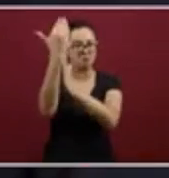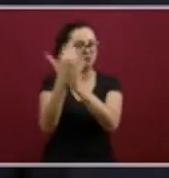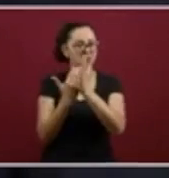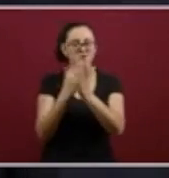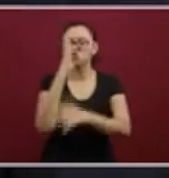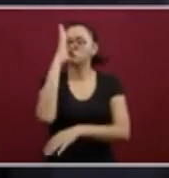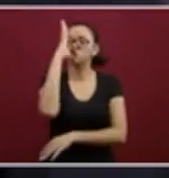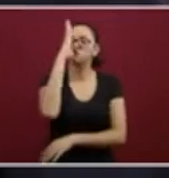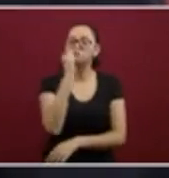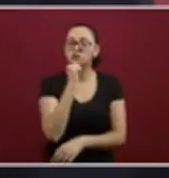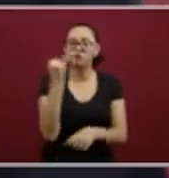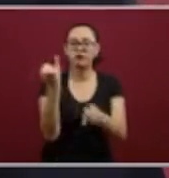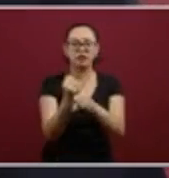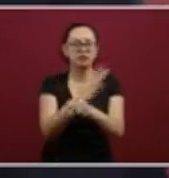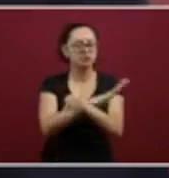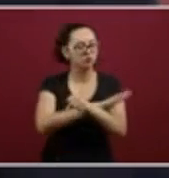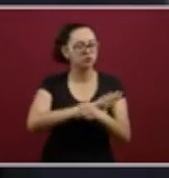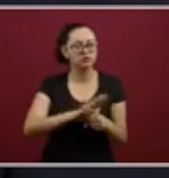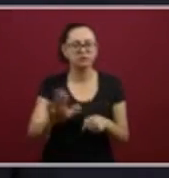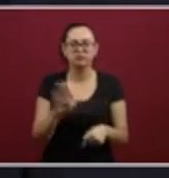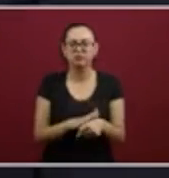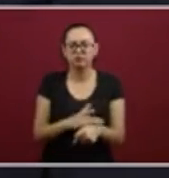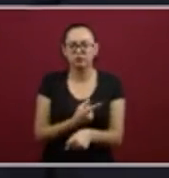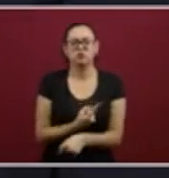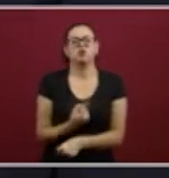Porque saquearon